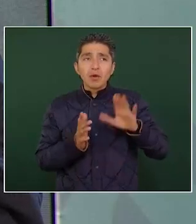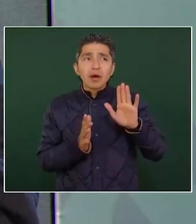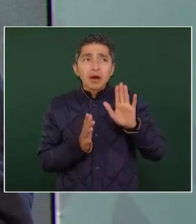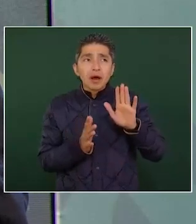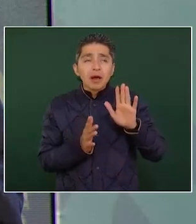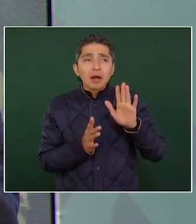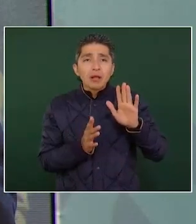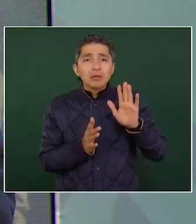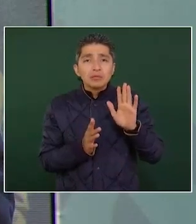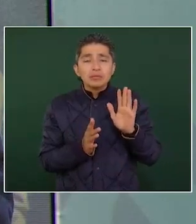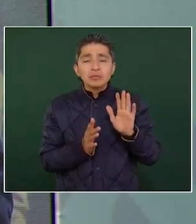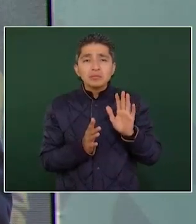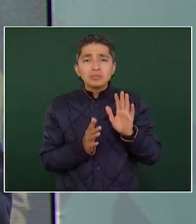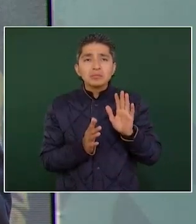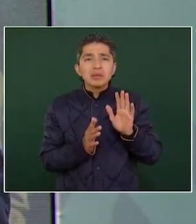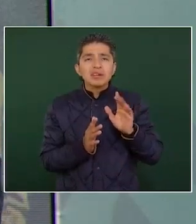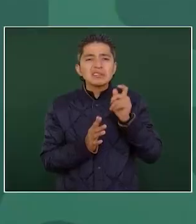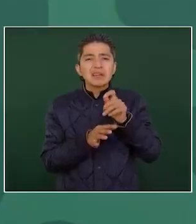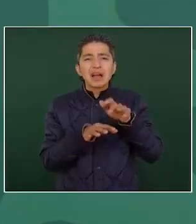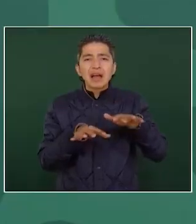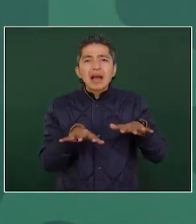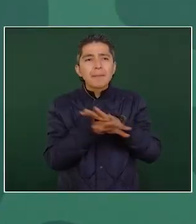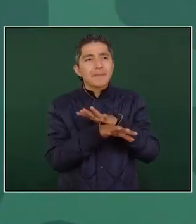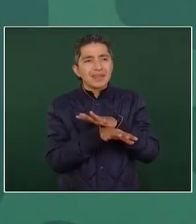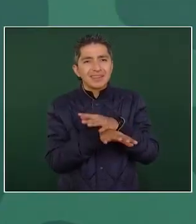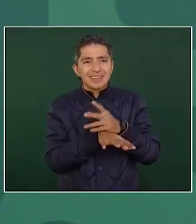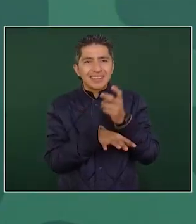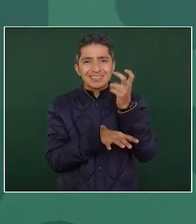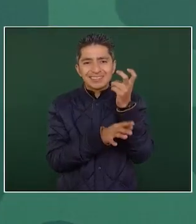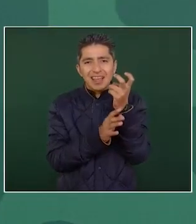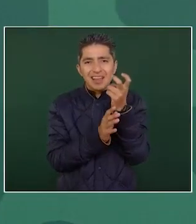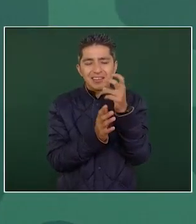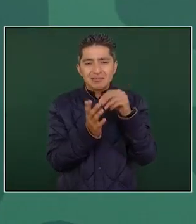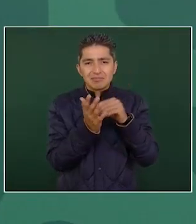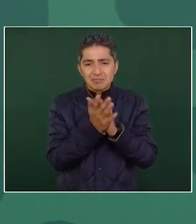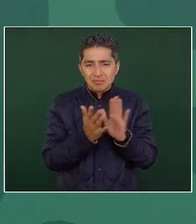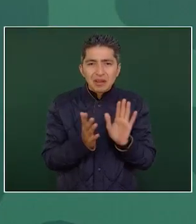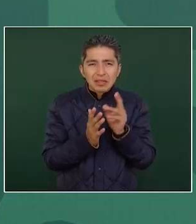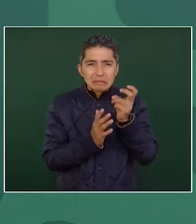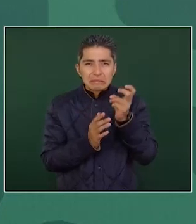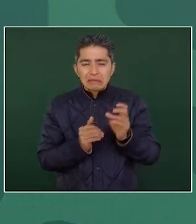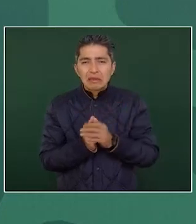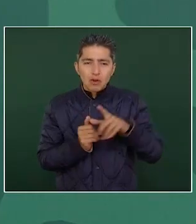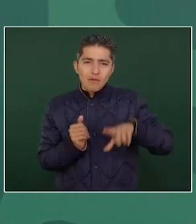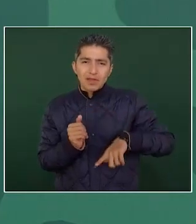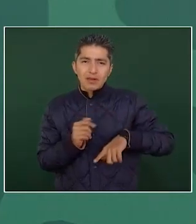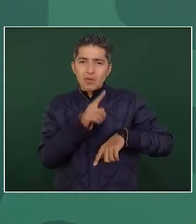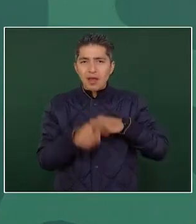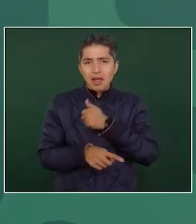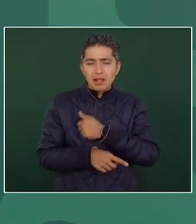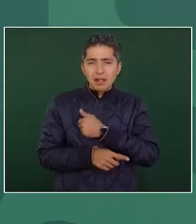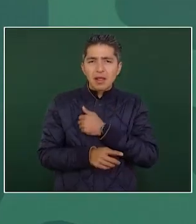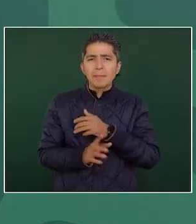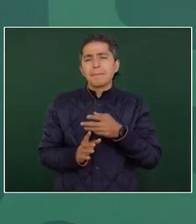por cambiar esa disposición, el gobierno de Canadá, pero